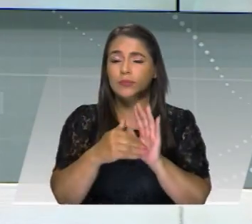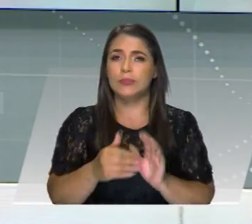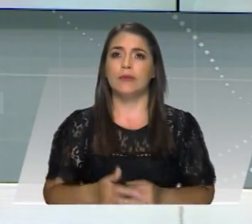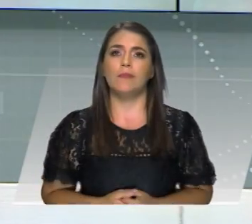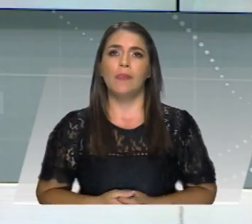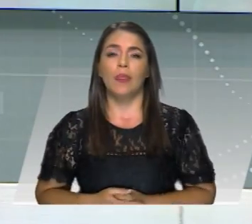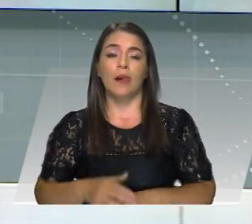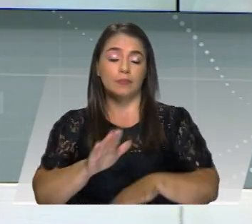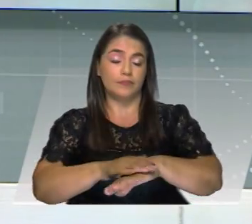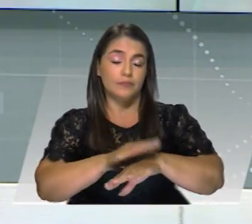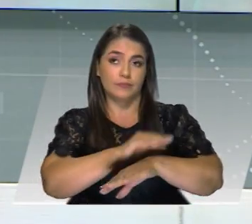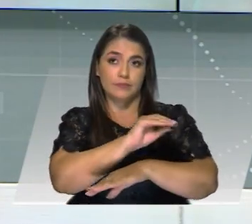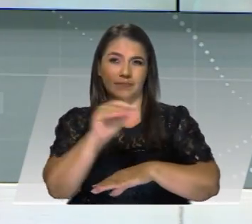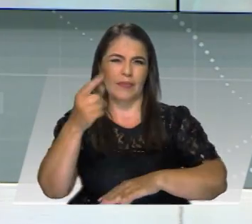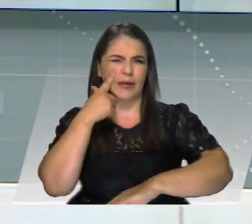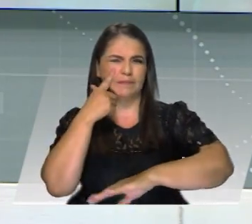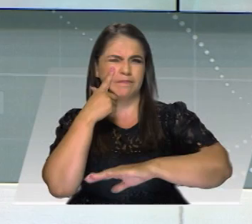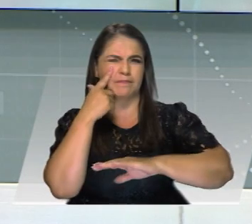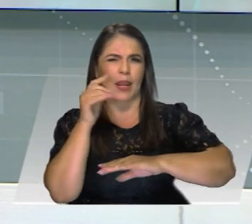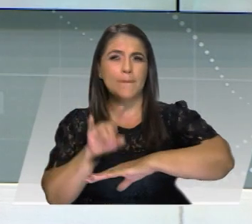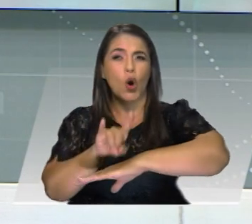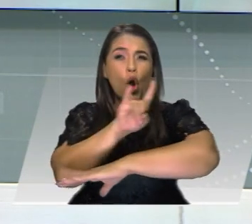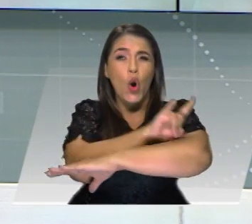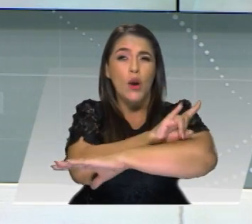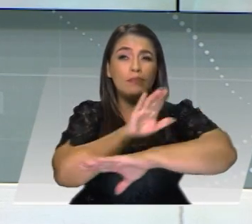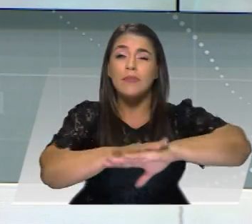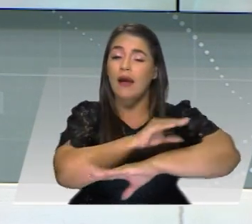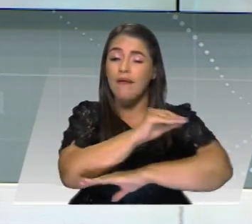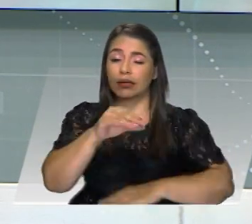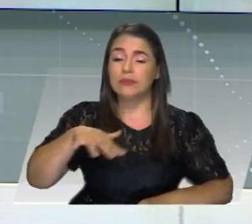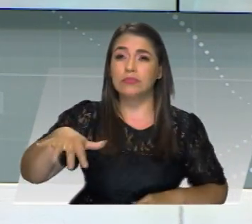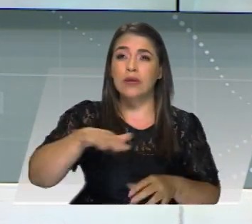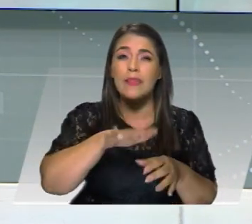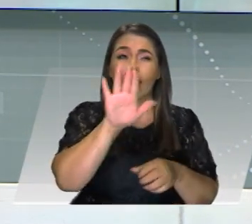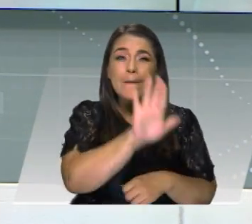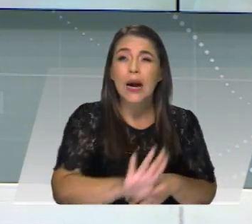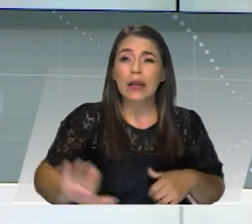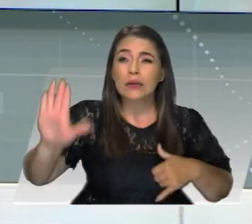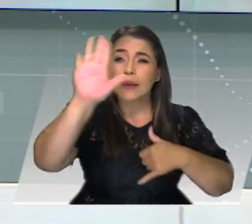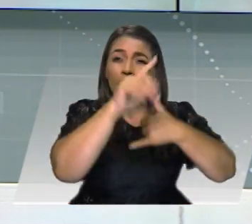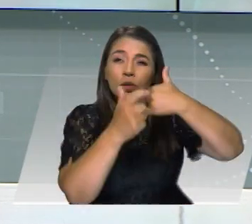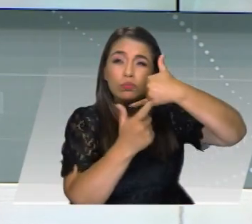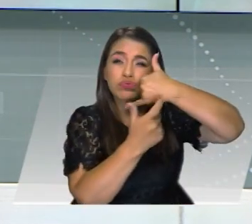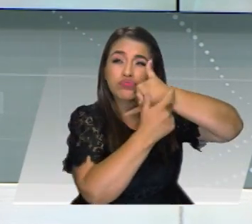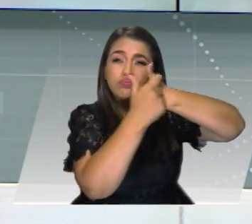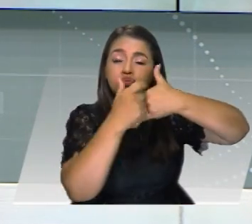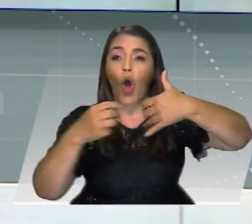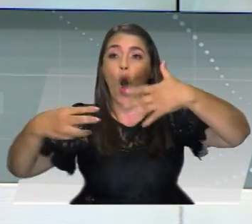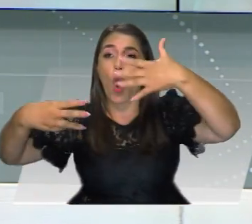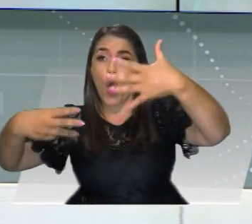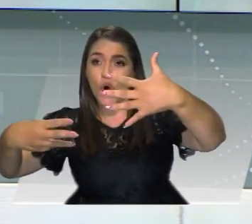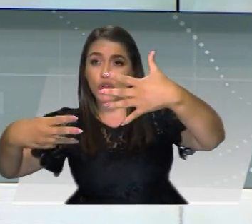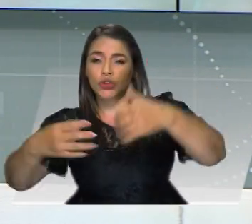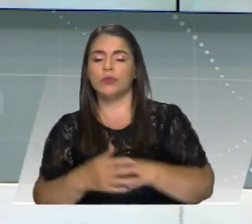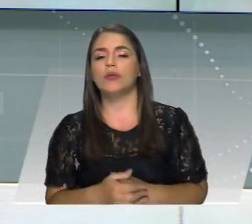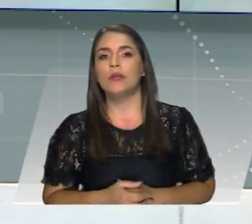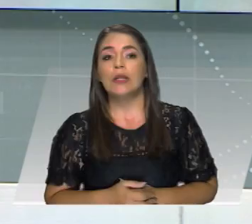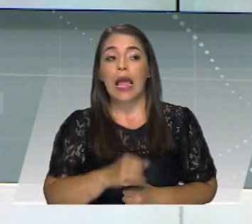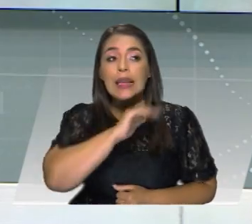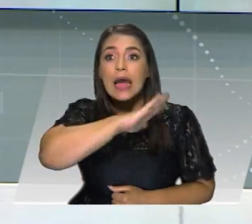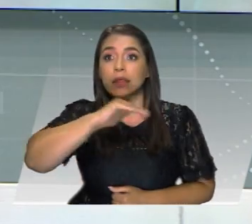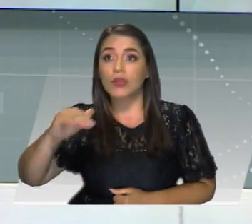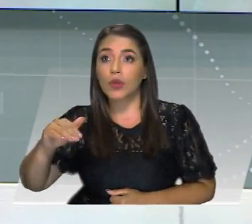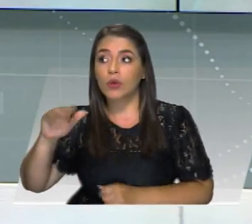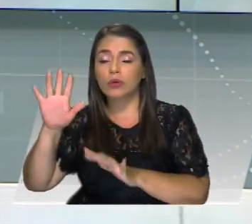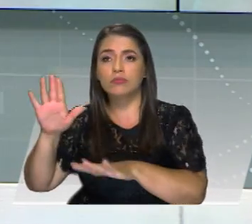La Procuraduría alertó el alto riesgo electoral en 8 departamentos. En Antioquia, la MOE habla de 6 municipios, 2 de